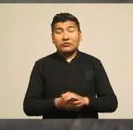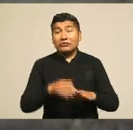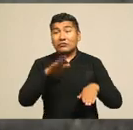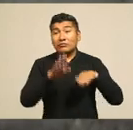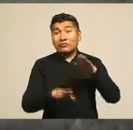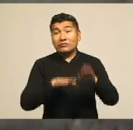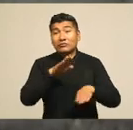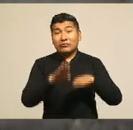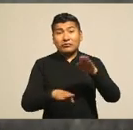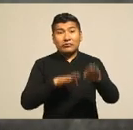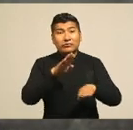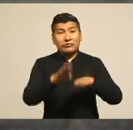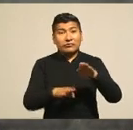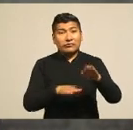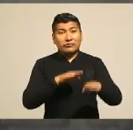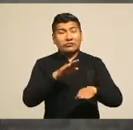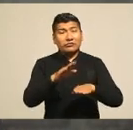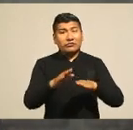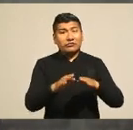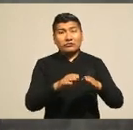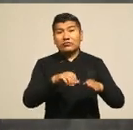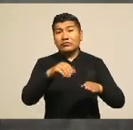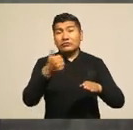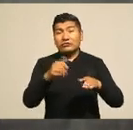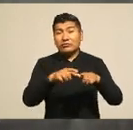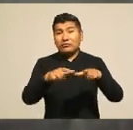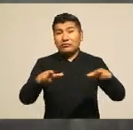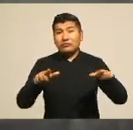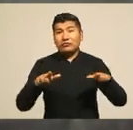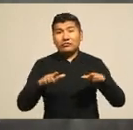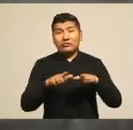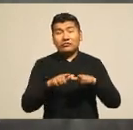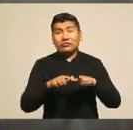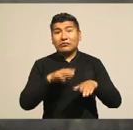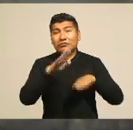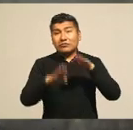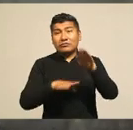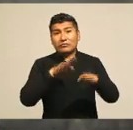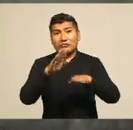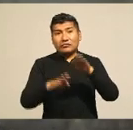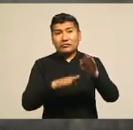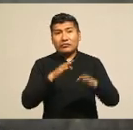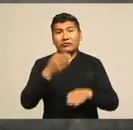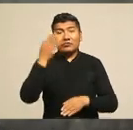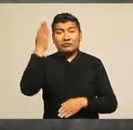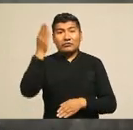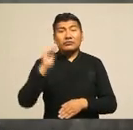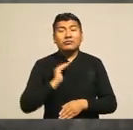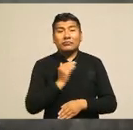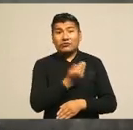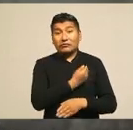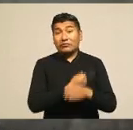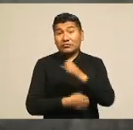Caminamos hacia la vida eterna, caminamos hacia la resurrección,